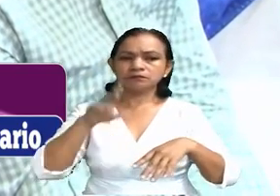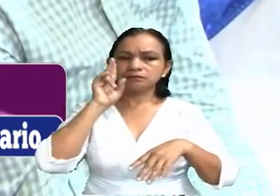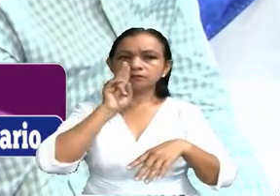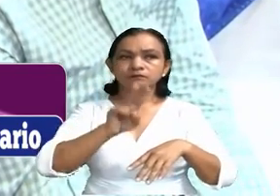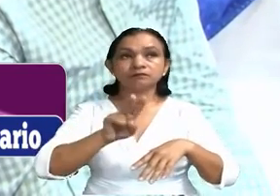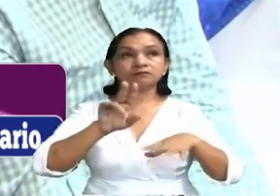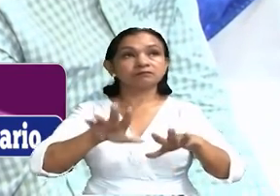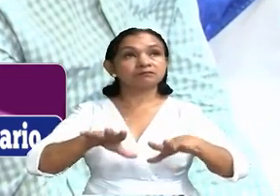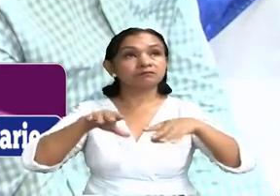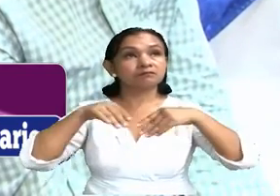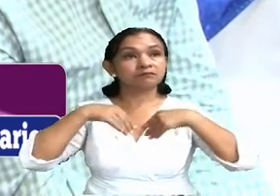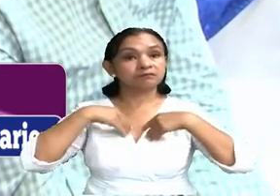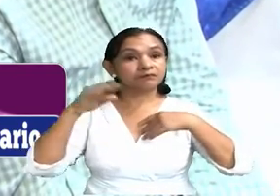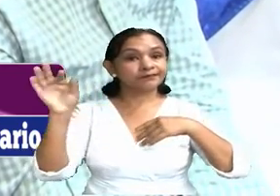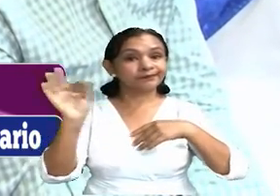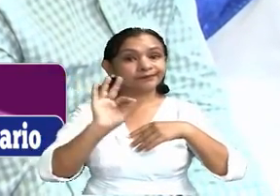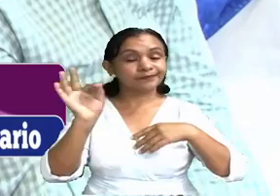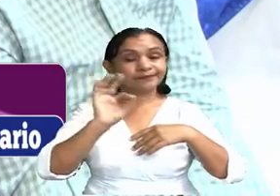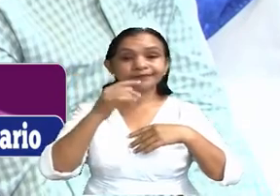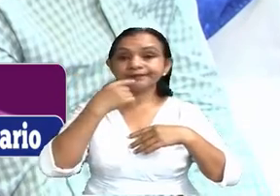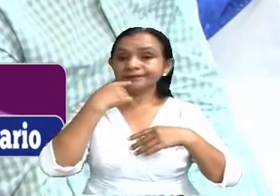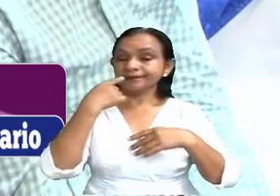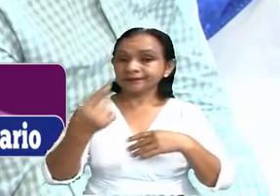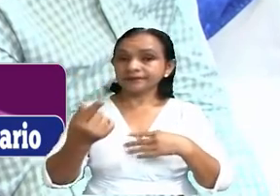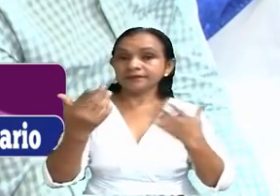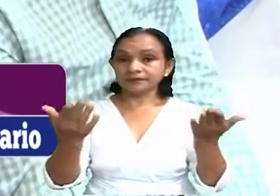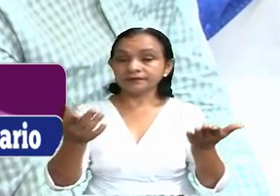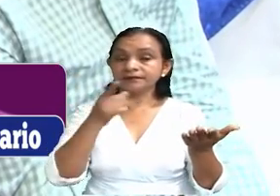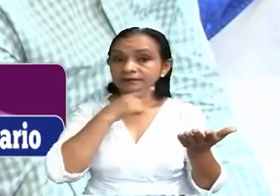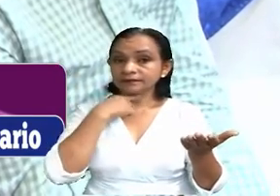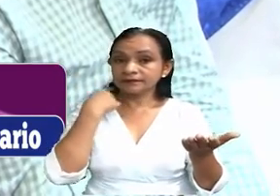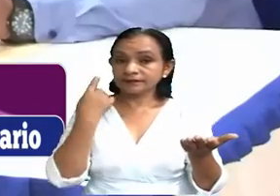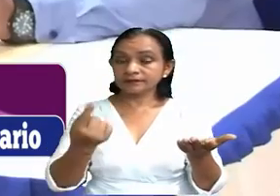de una medida afirmativa, ¿verdad? Pero